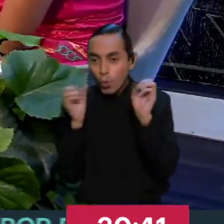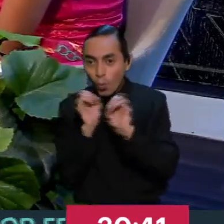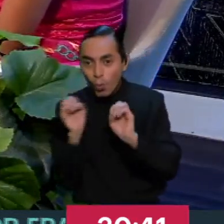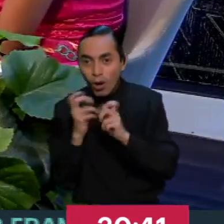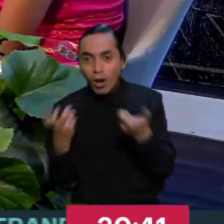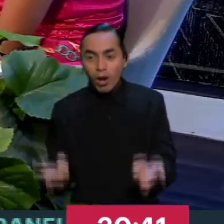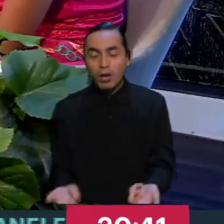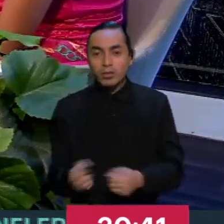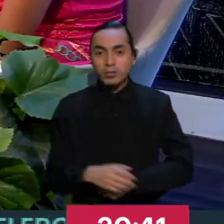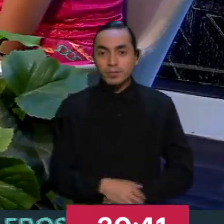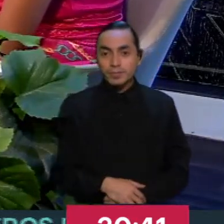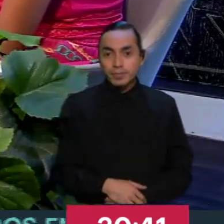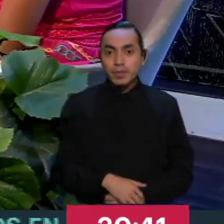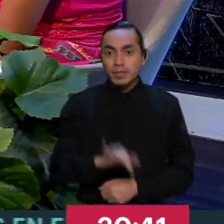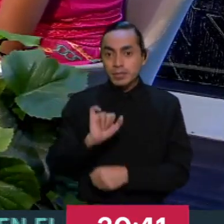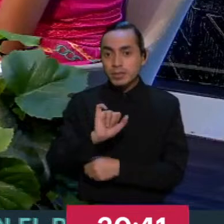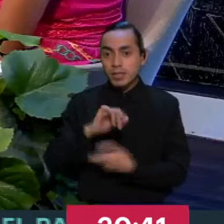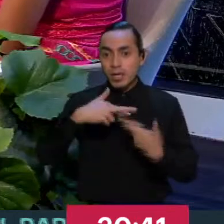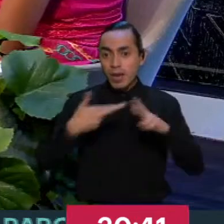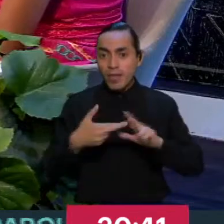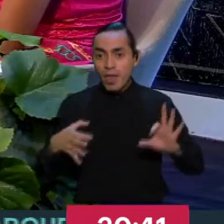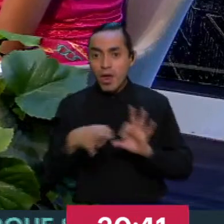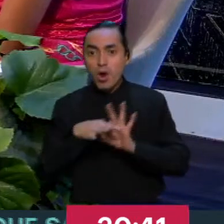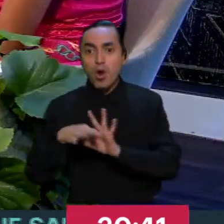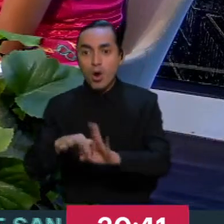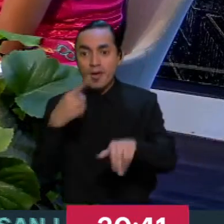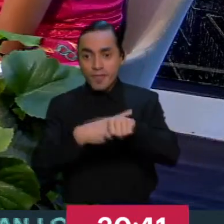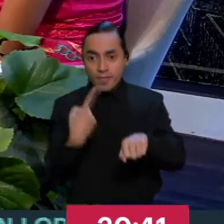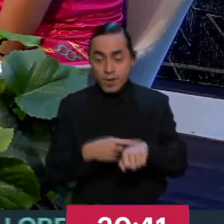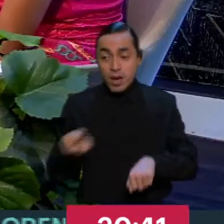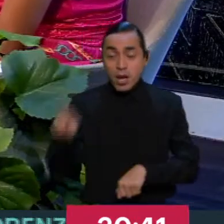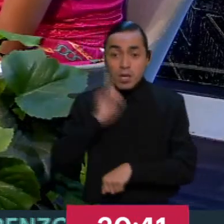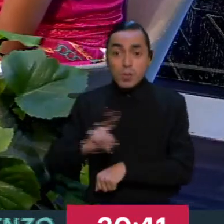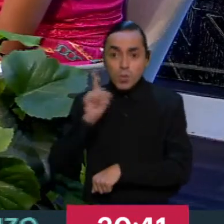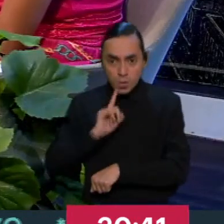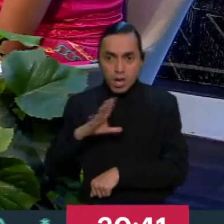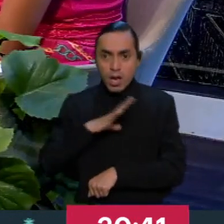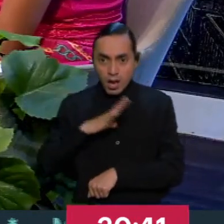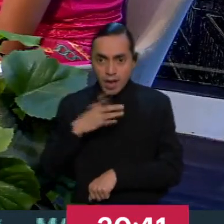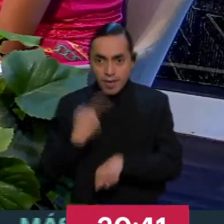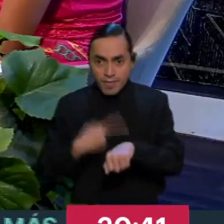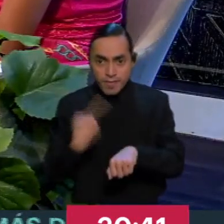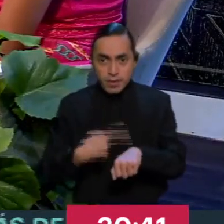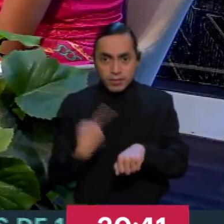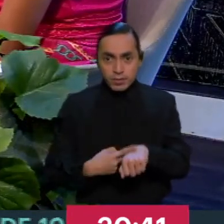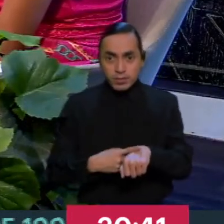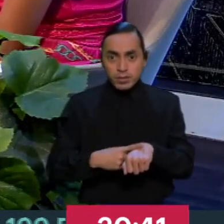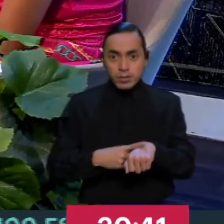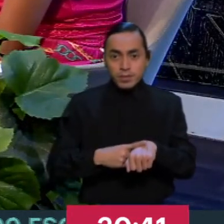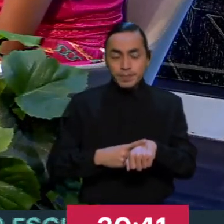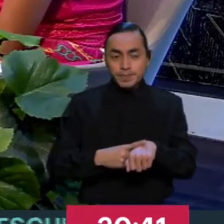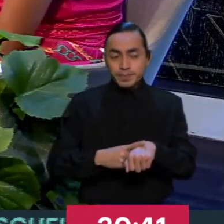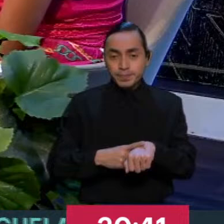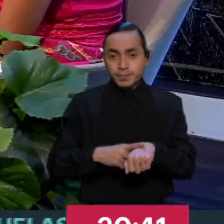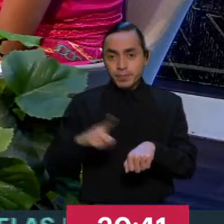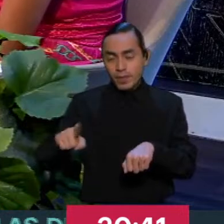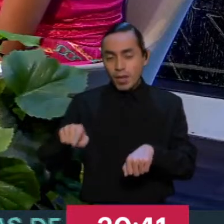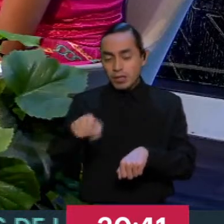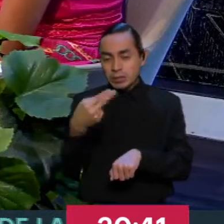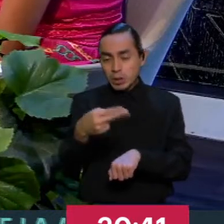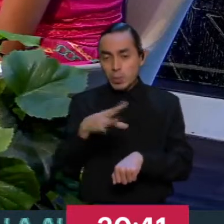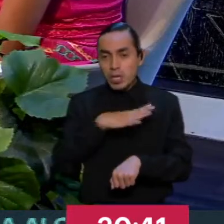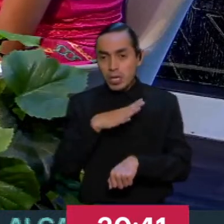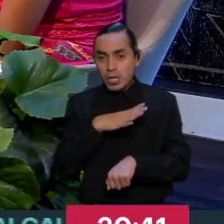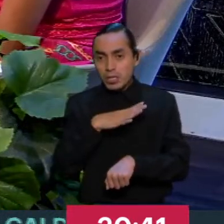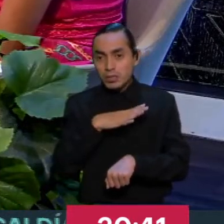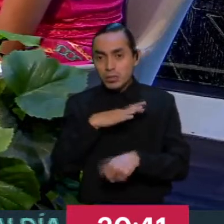se ve realmente. Y que además está relacionado con enfermedades. Las mujeres sufren ciertas enfermedades, la ENACIC lo llama, bueno, ahí lo nombra, que